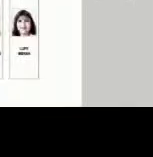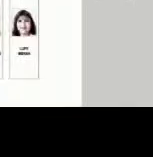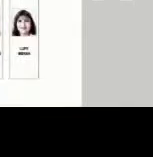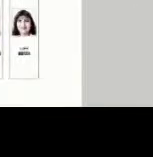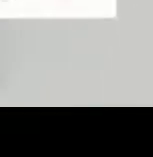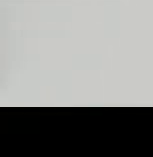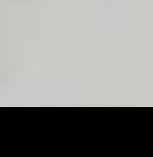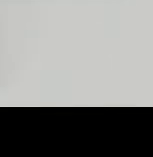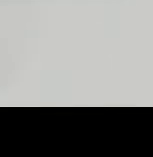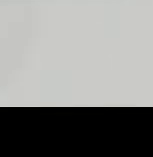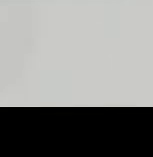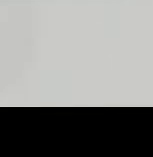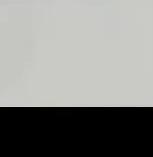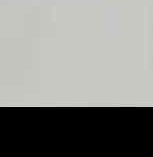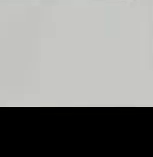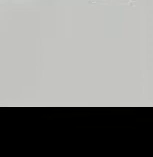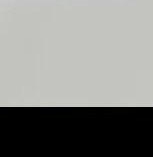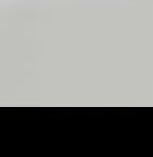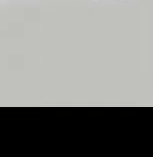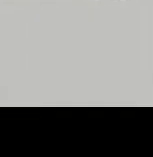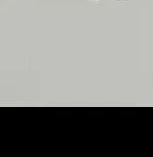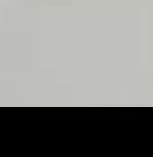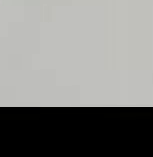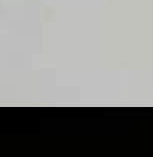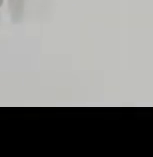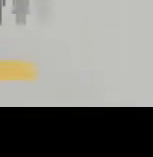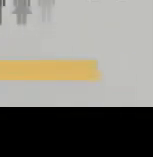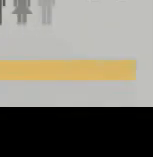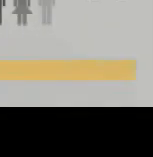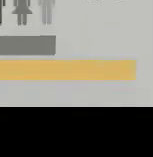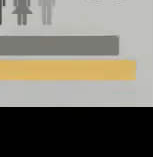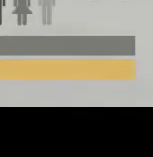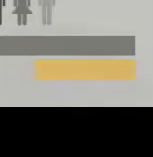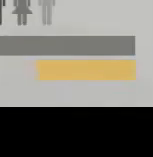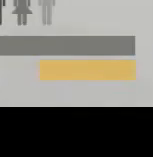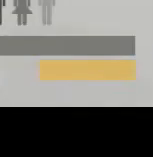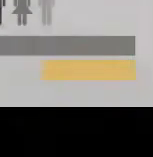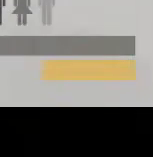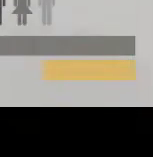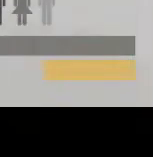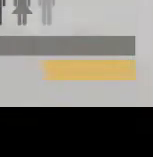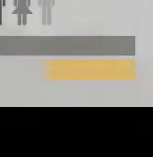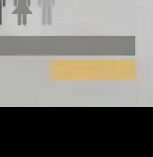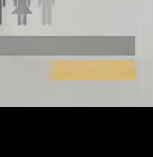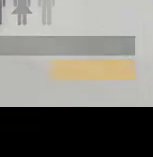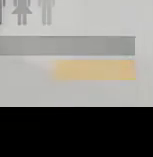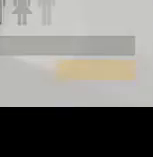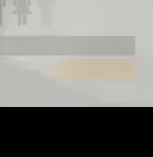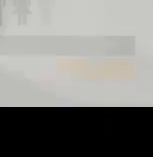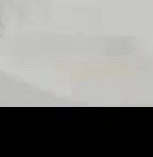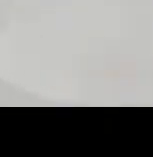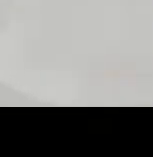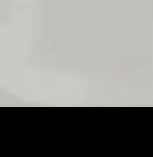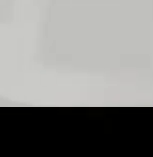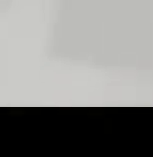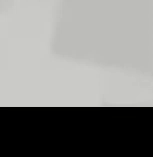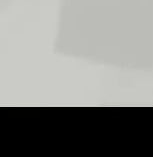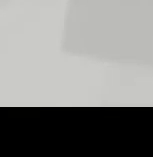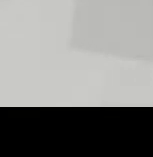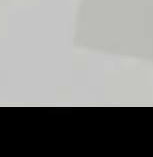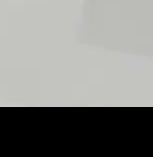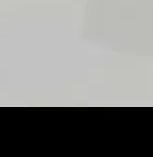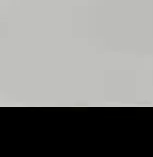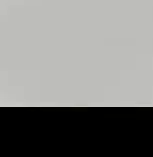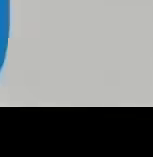se instalarán 43 juntas electorales para que 14.739 votantes acudan a elegir un alcalde